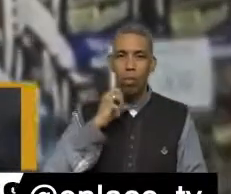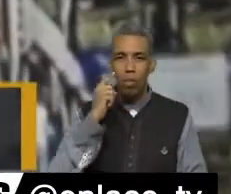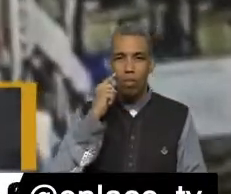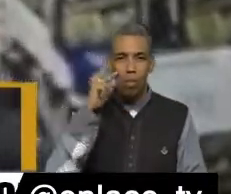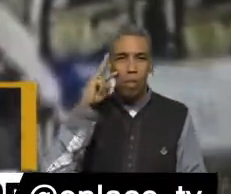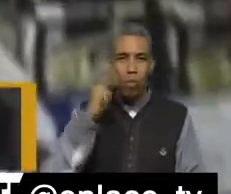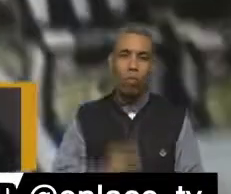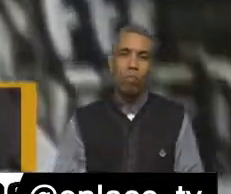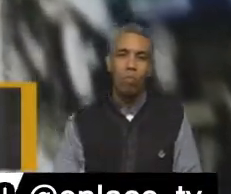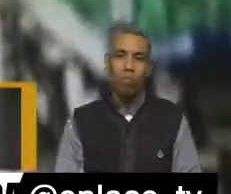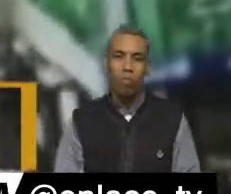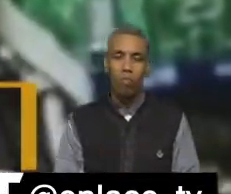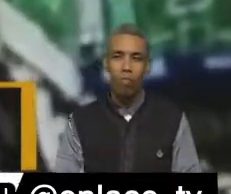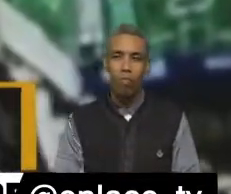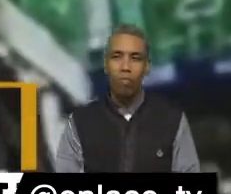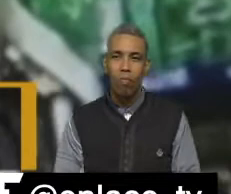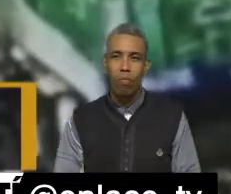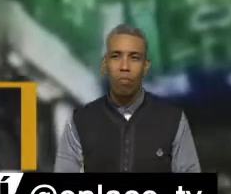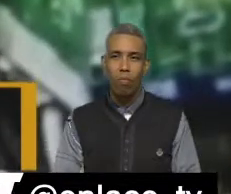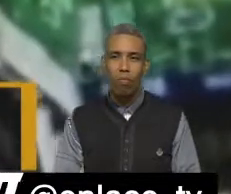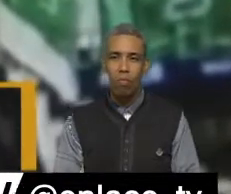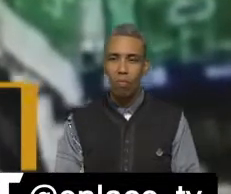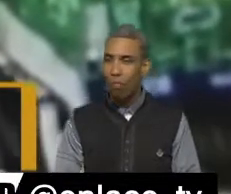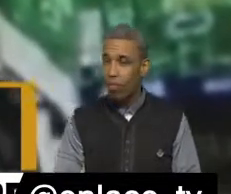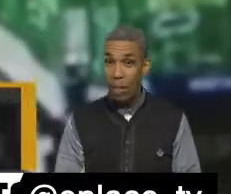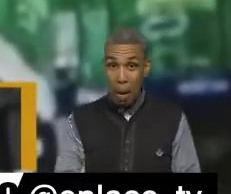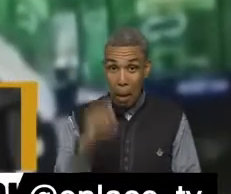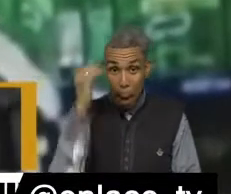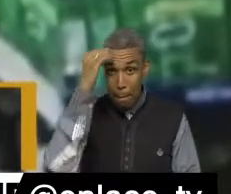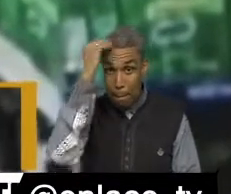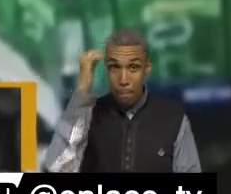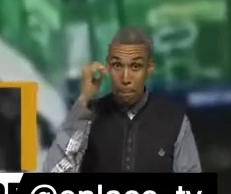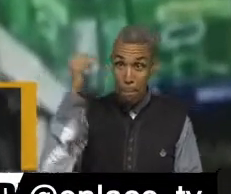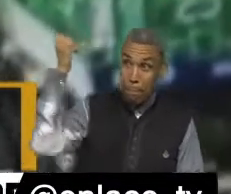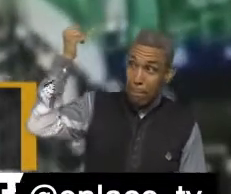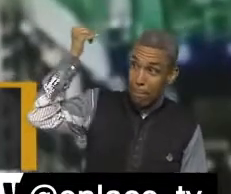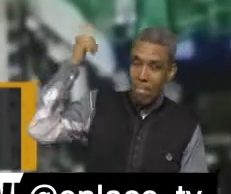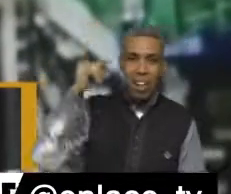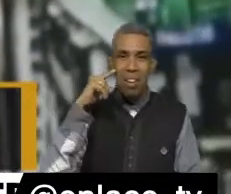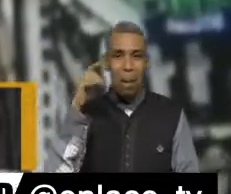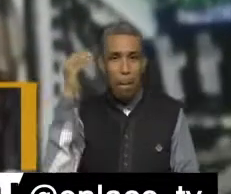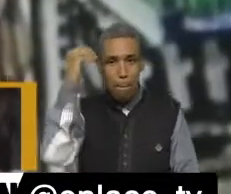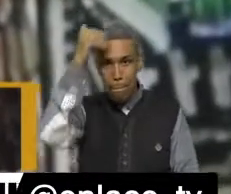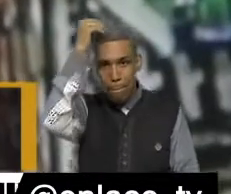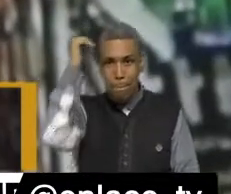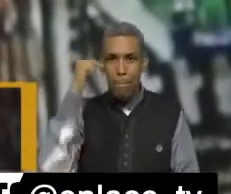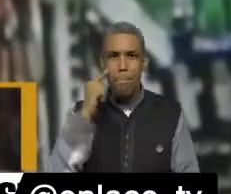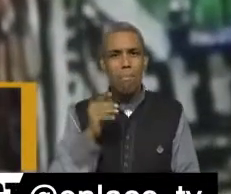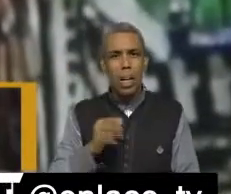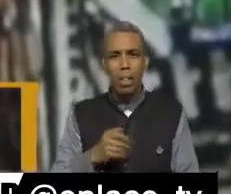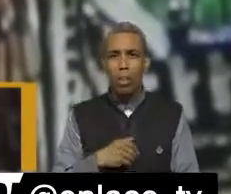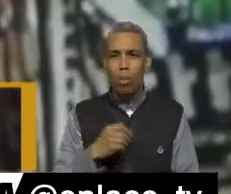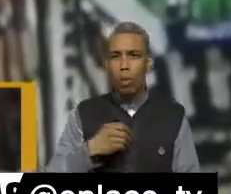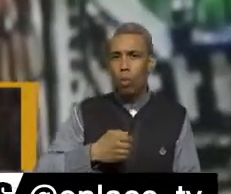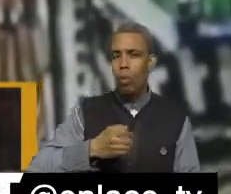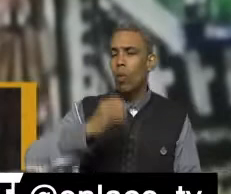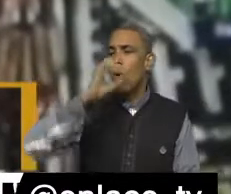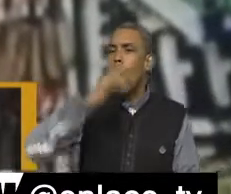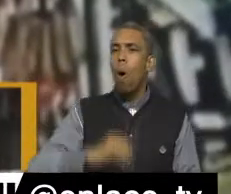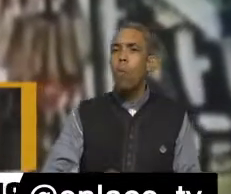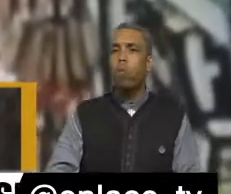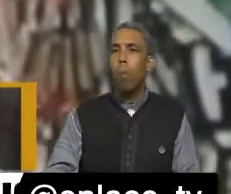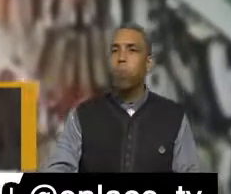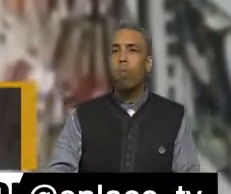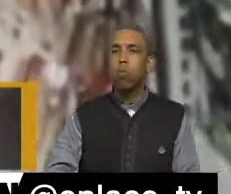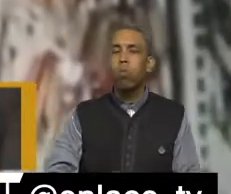Ese es el momento en el que, sin percatarse de la cámara de seguridad, ingresa al supermercado, coge lo que parece ser un enjuague bucal y continúa su recorrido